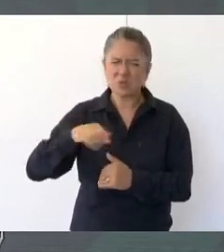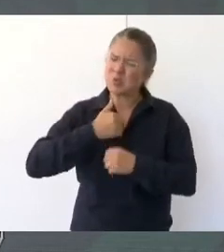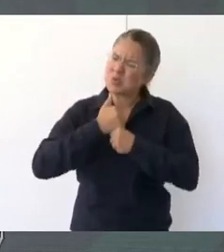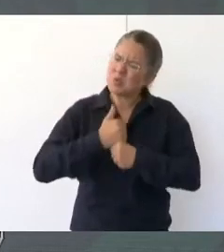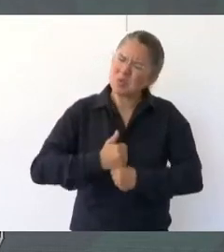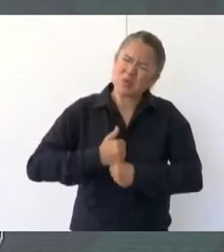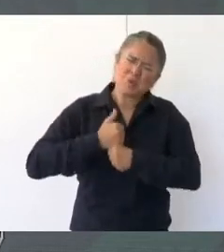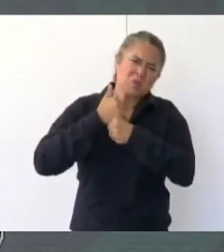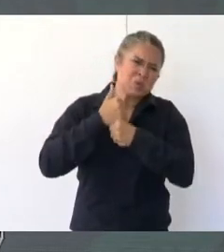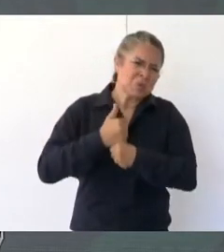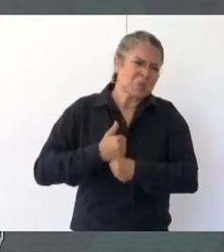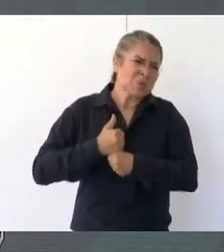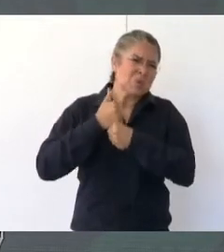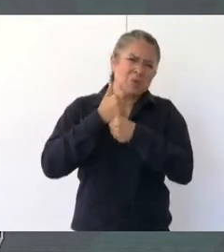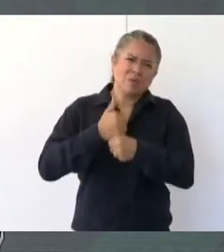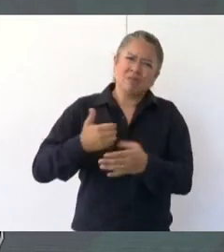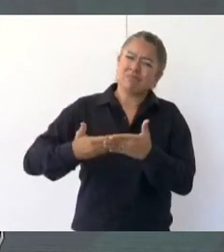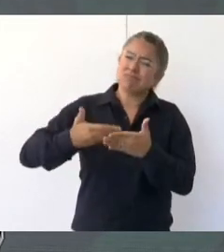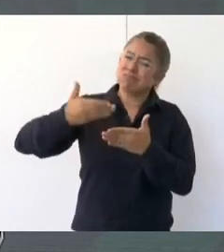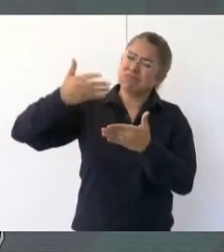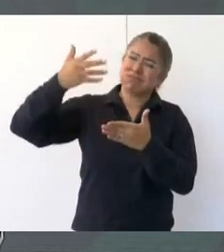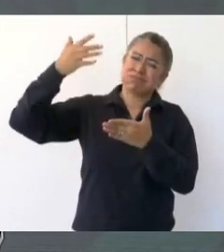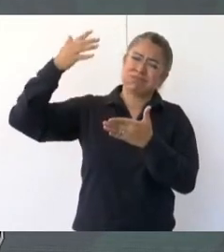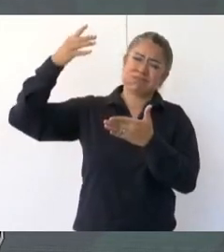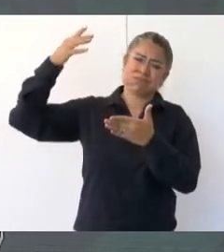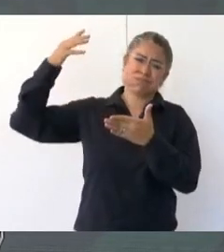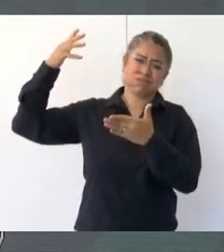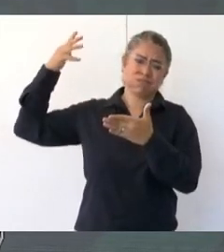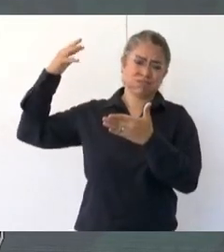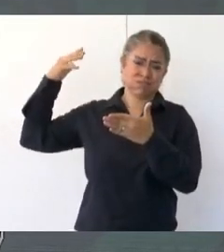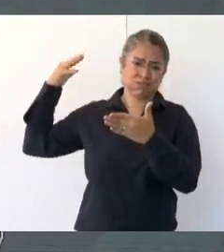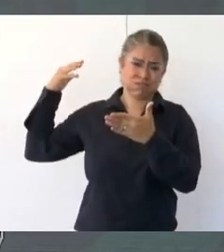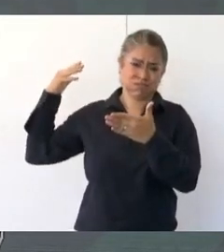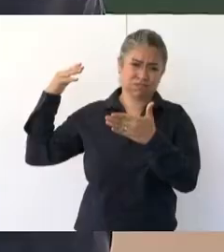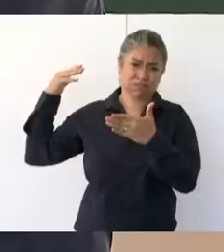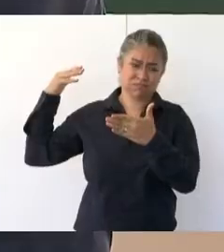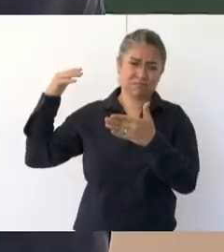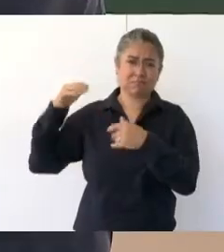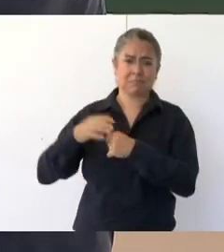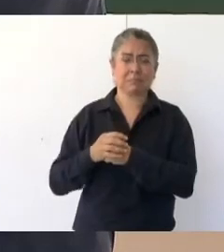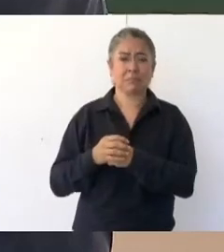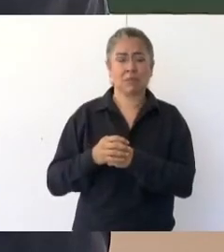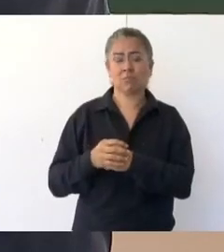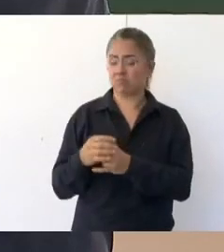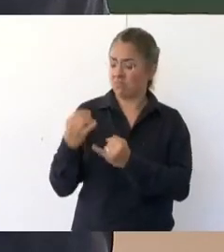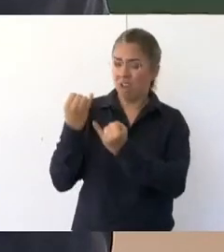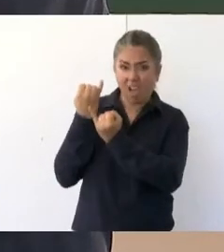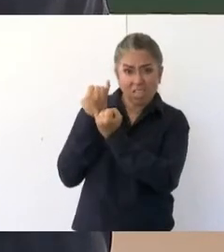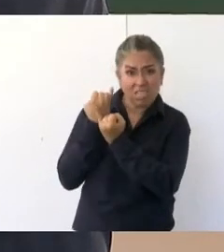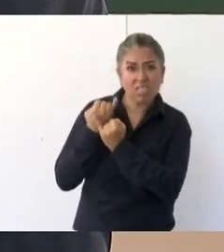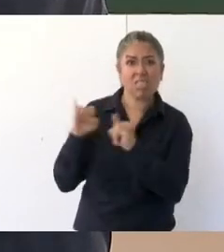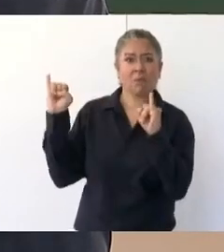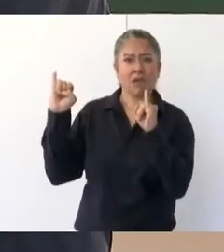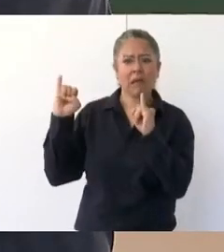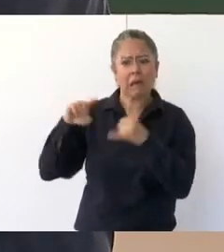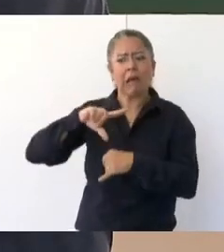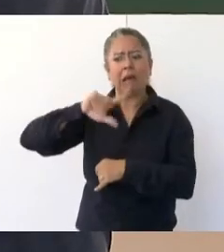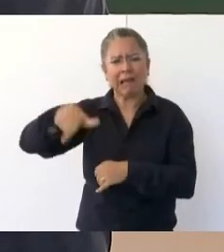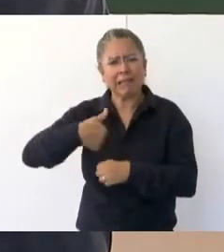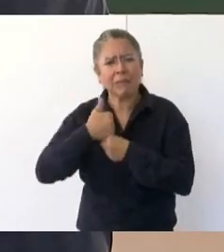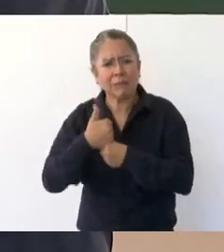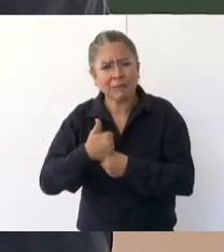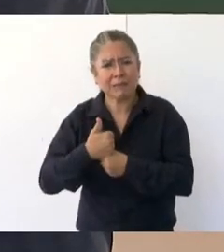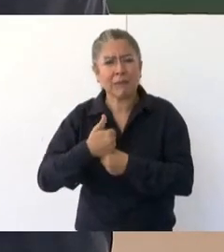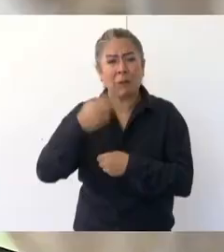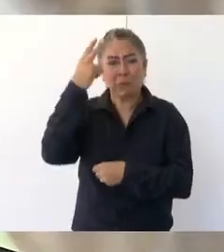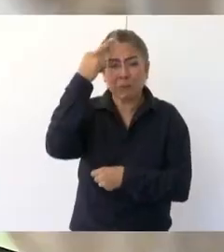durante la colonia, después de la independencia y sobre todo en el